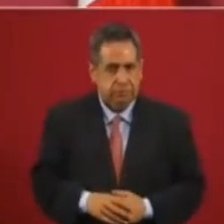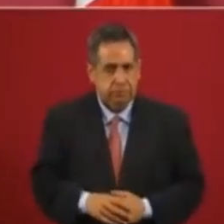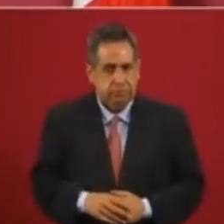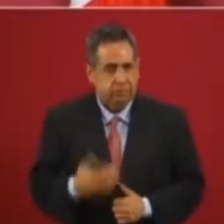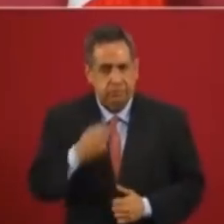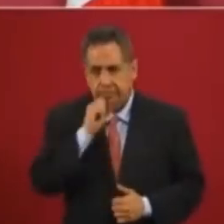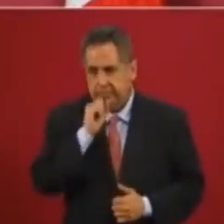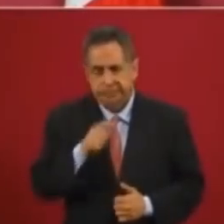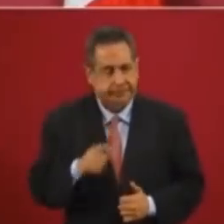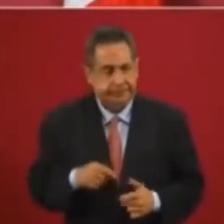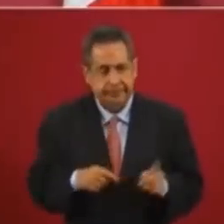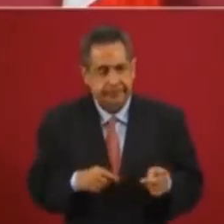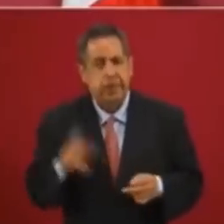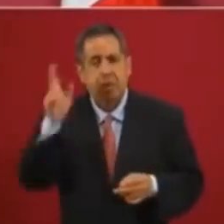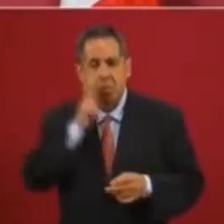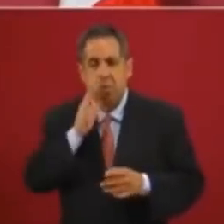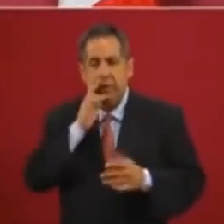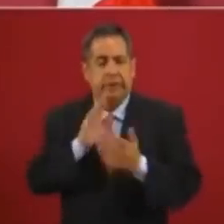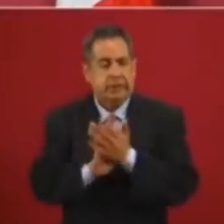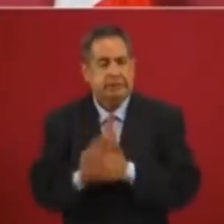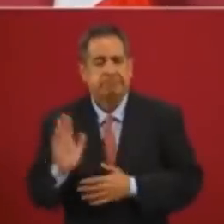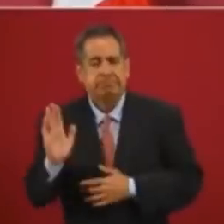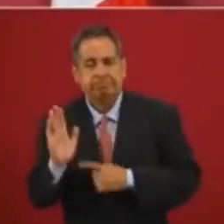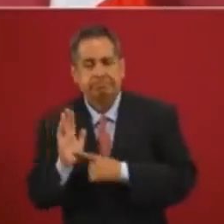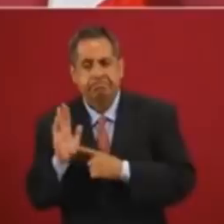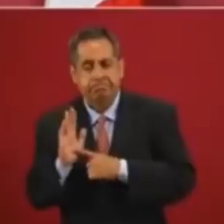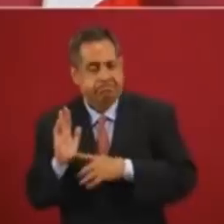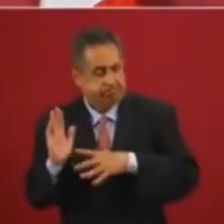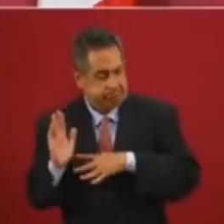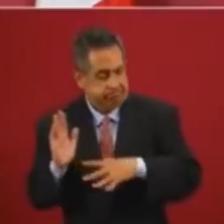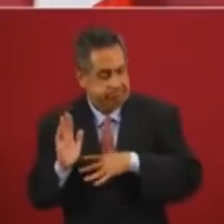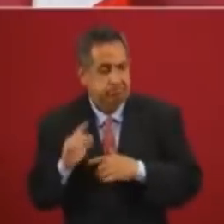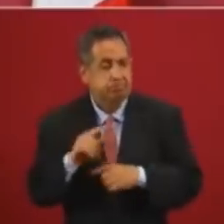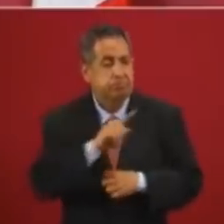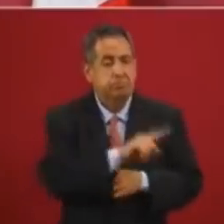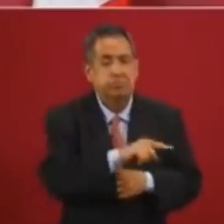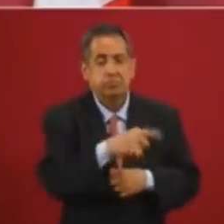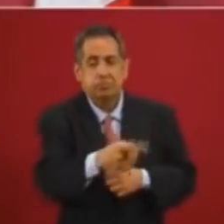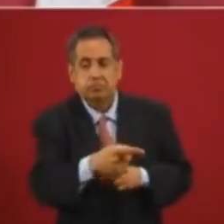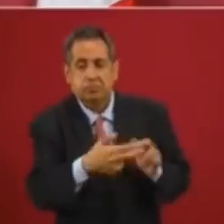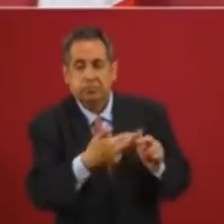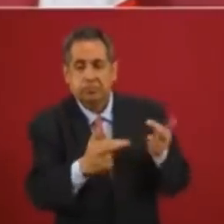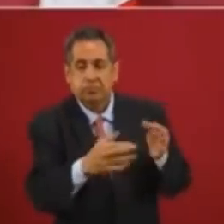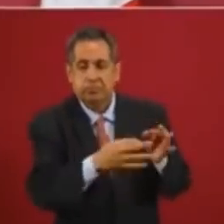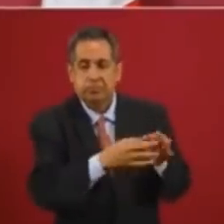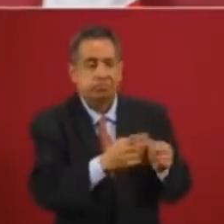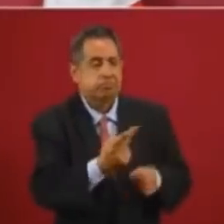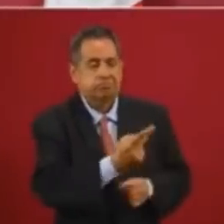Y tenemos pruebas de la relación